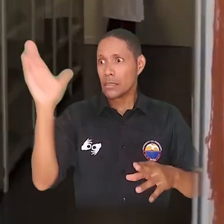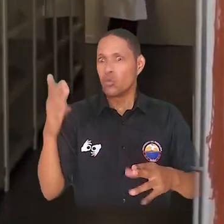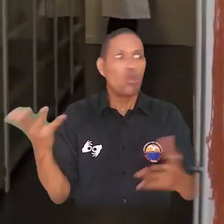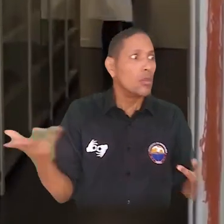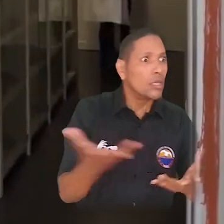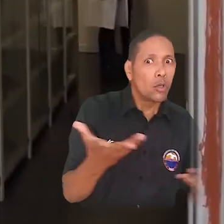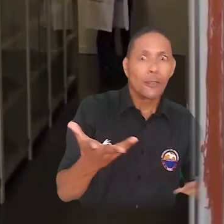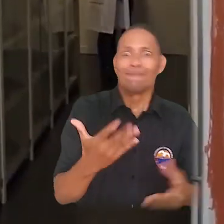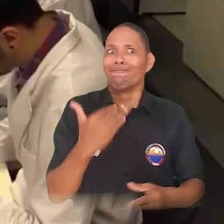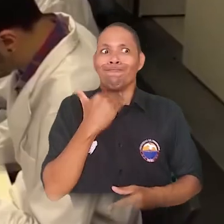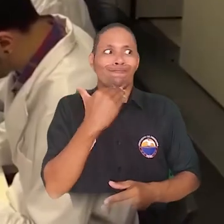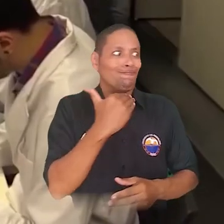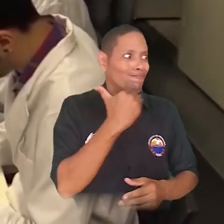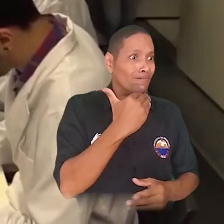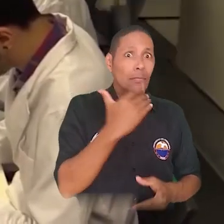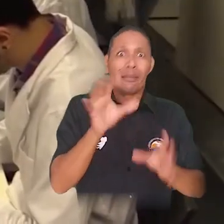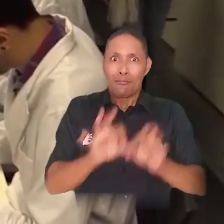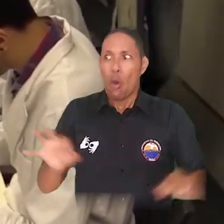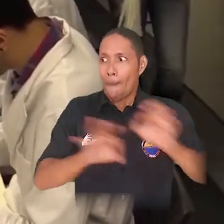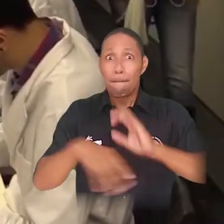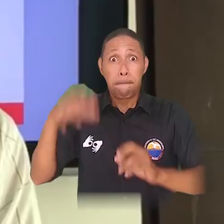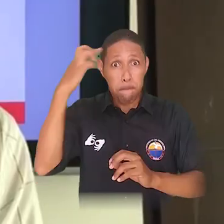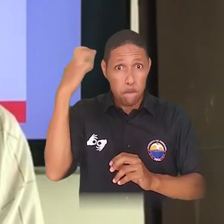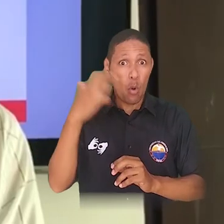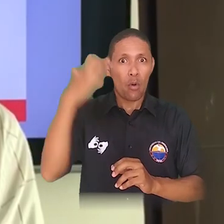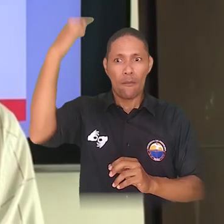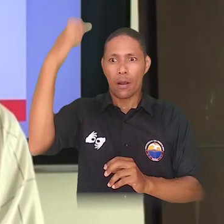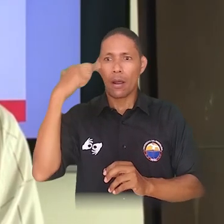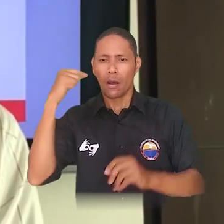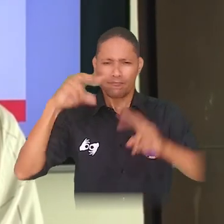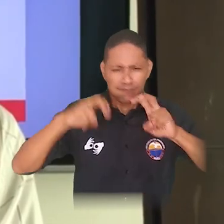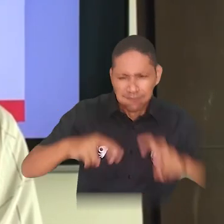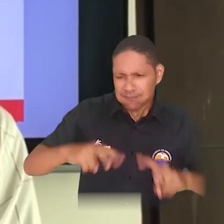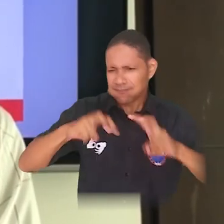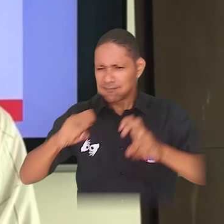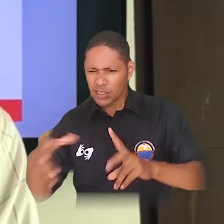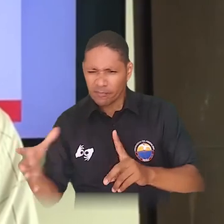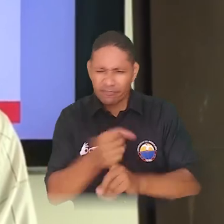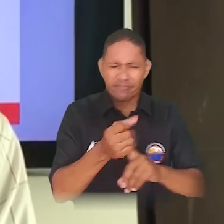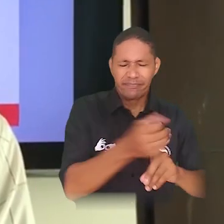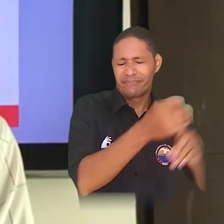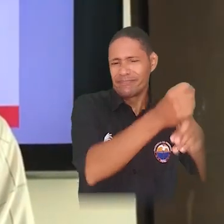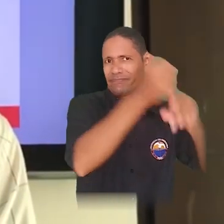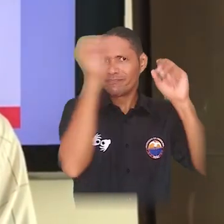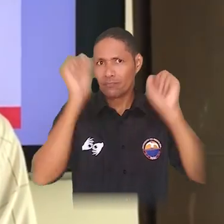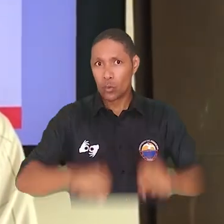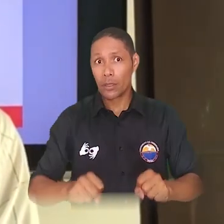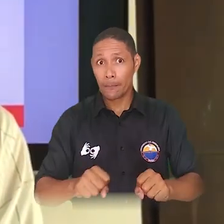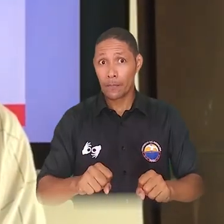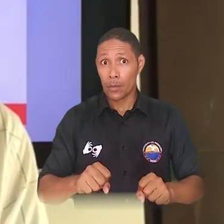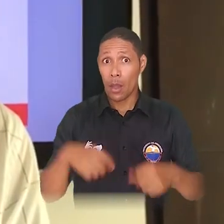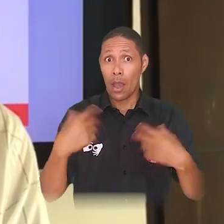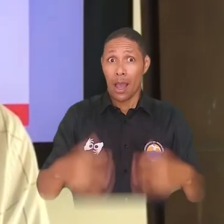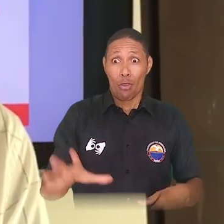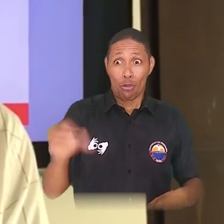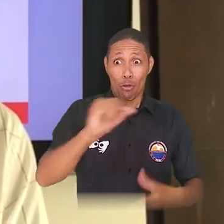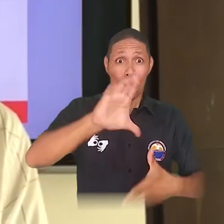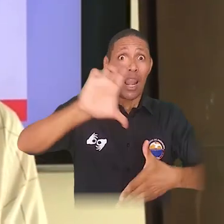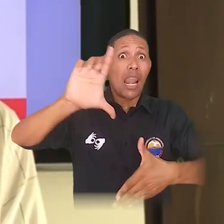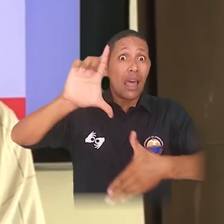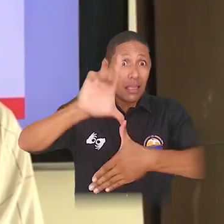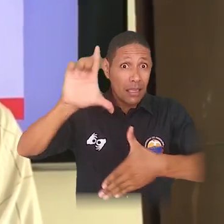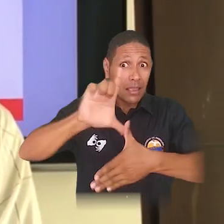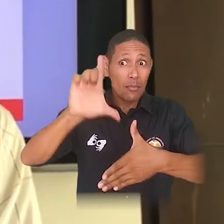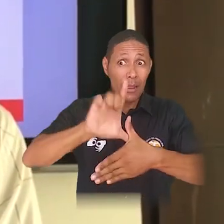esto necesita de profesionales que estén altamente capacitados para dar respuesta a esta problemática. Cabe decir que somos únicos